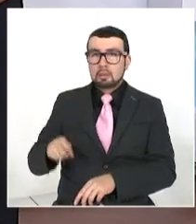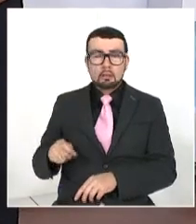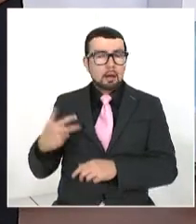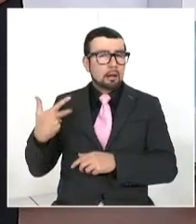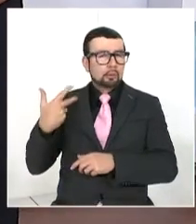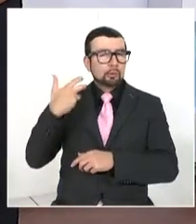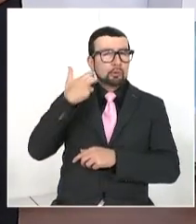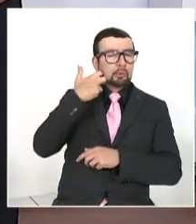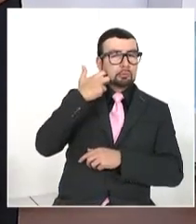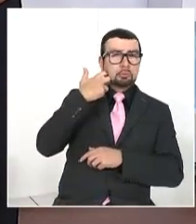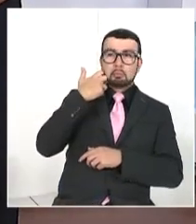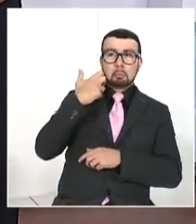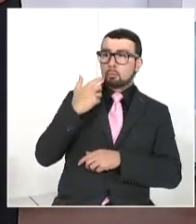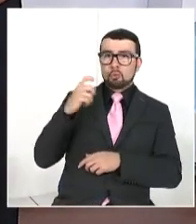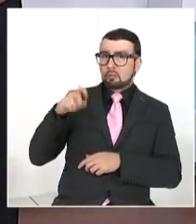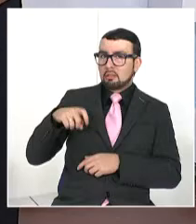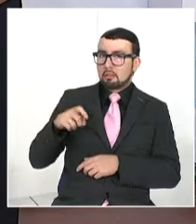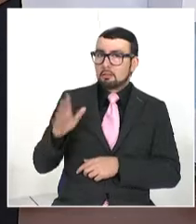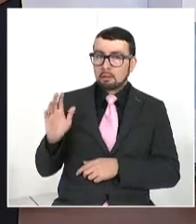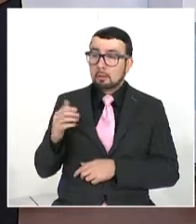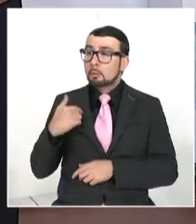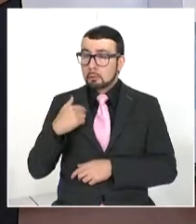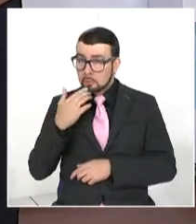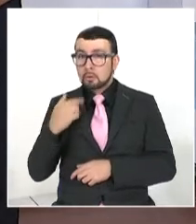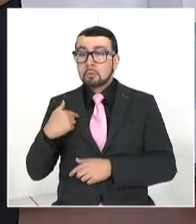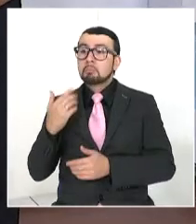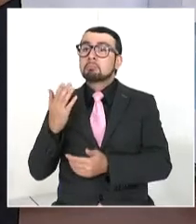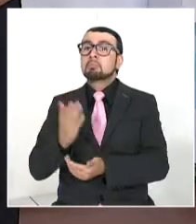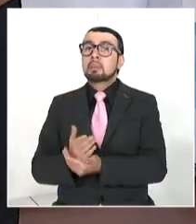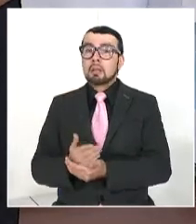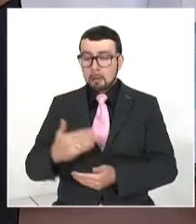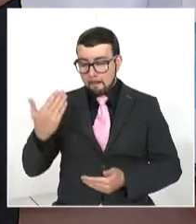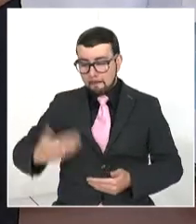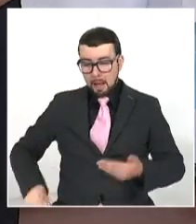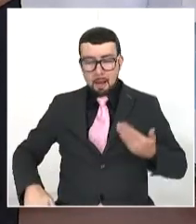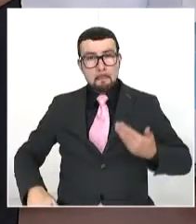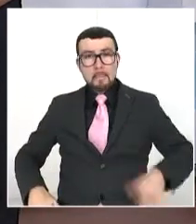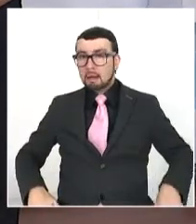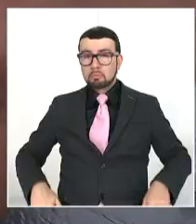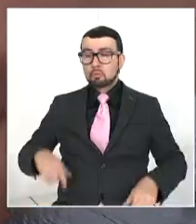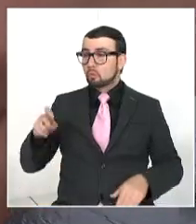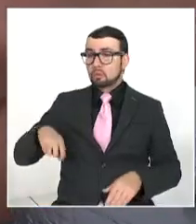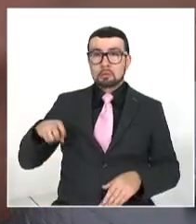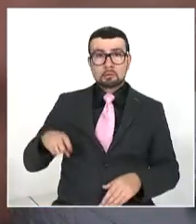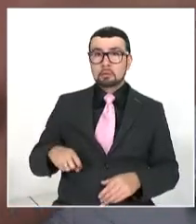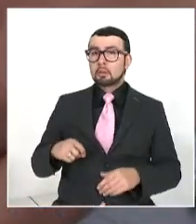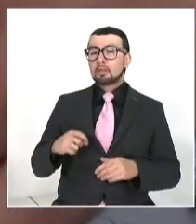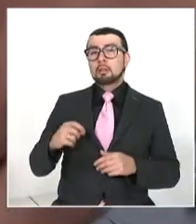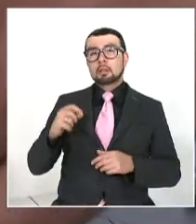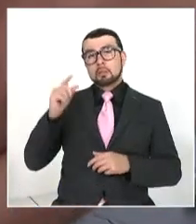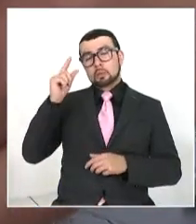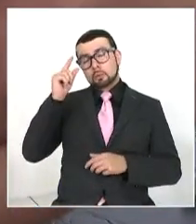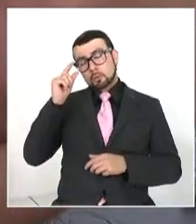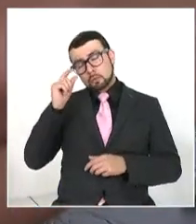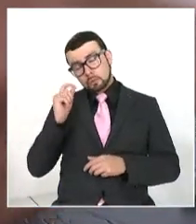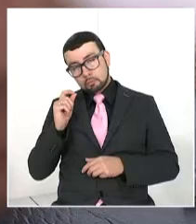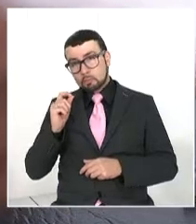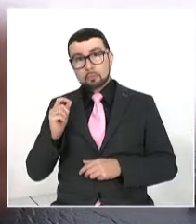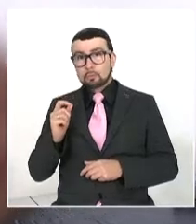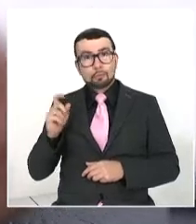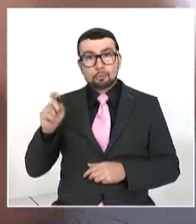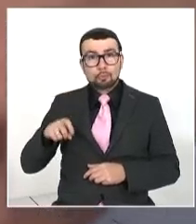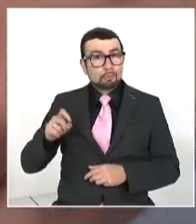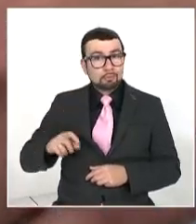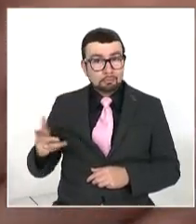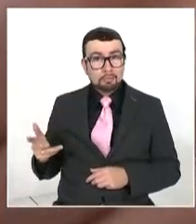estado en amputaciones de miembros inferiores sin máquinas de anestesia. Y eso fue lo que me impulsó, haciendo las prácticas en Estados Unidos,